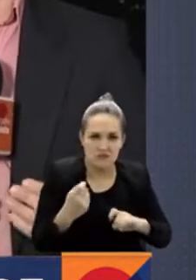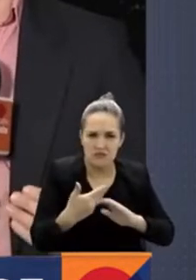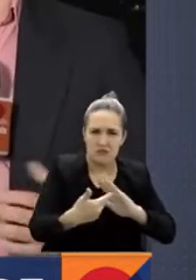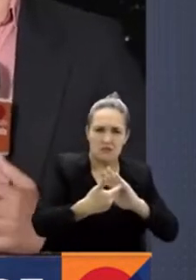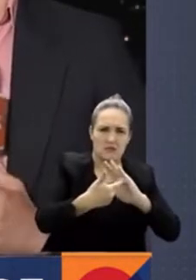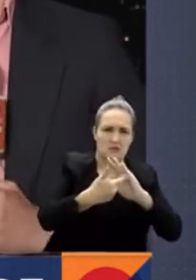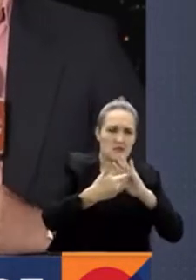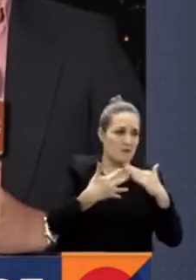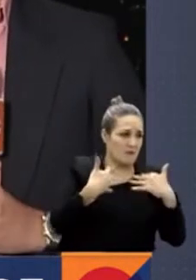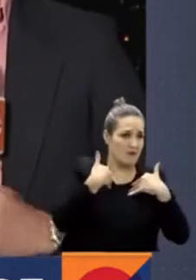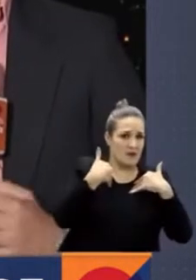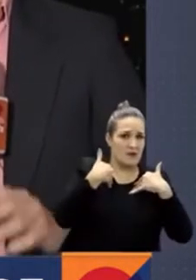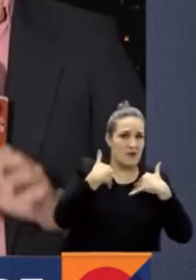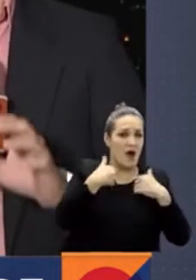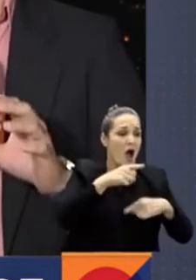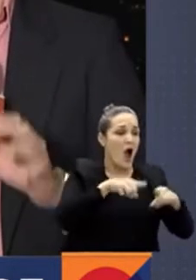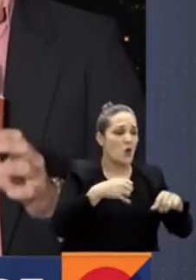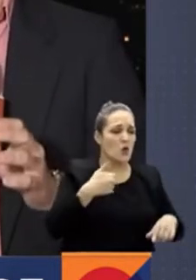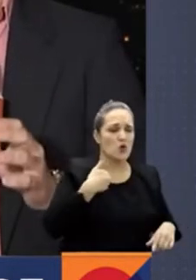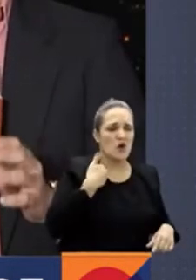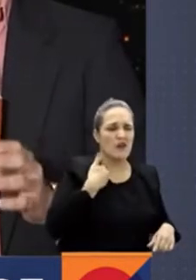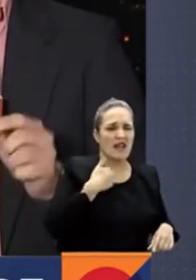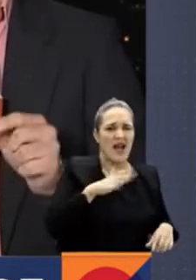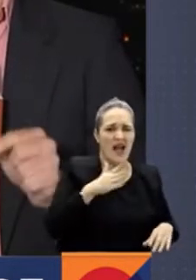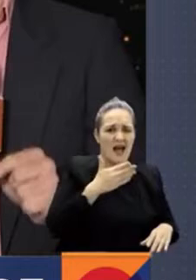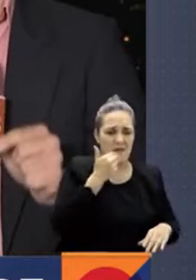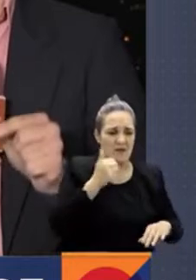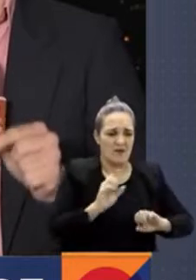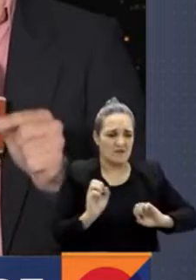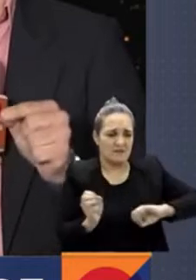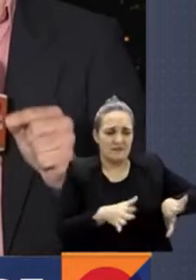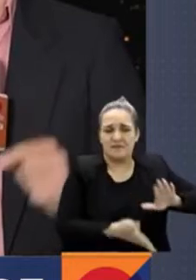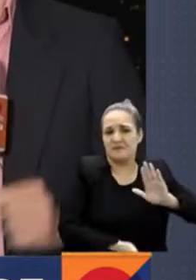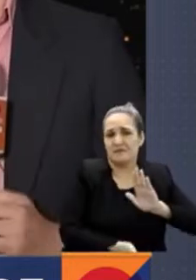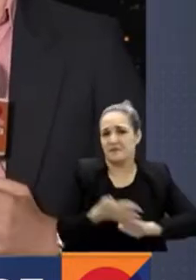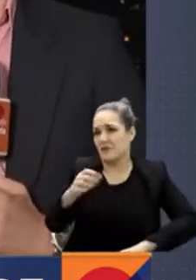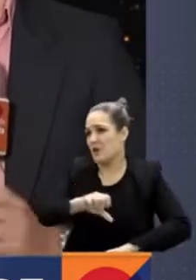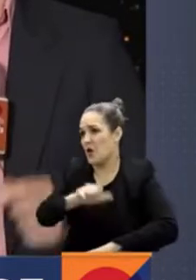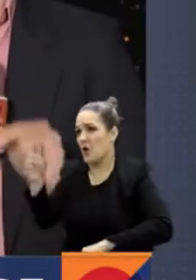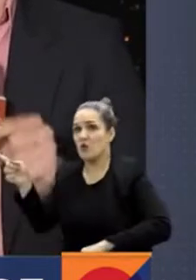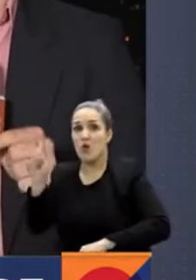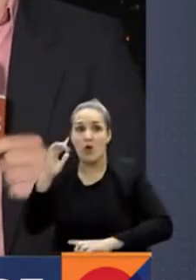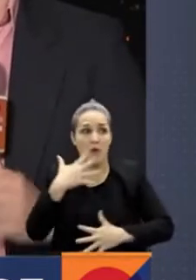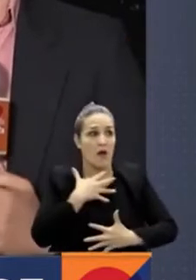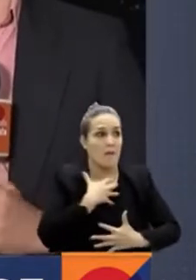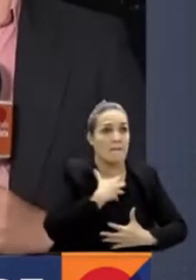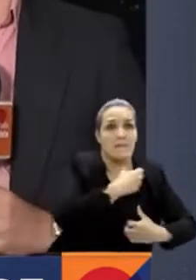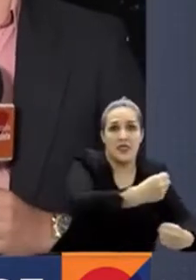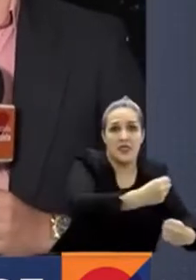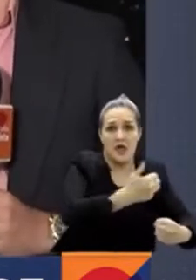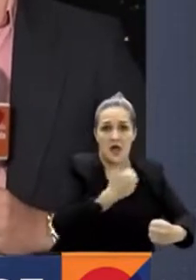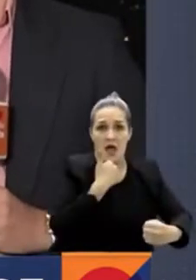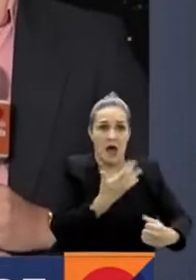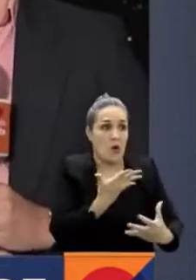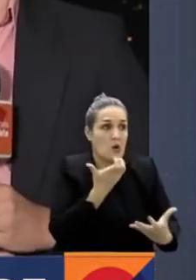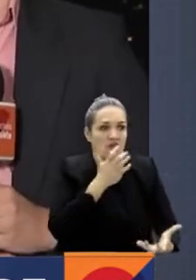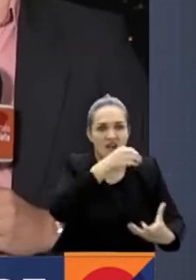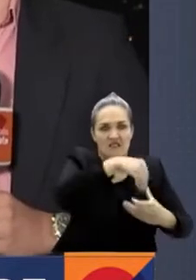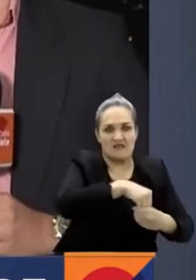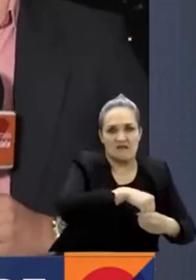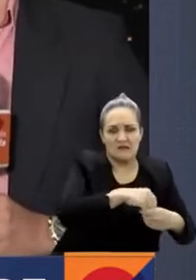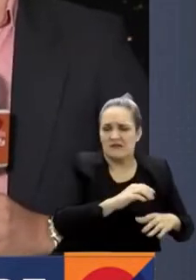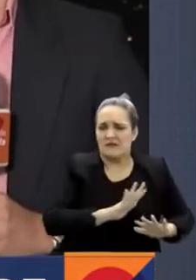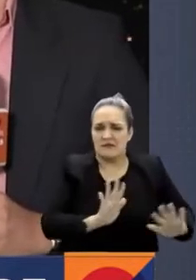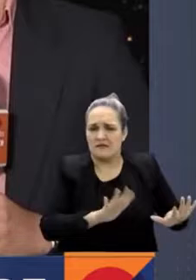jóvenes, muchos jóvenes han optado mejor por huir de la población por el miedo de ser reclutados por los grupos que operan en esta zona del departamento de